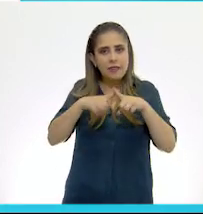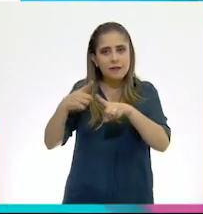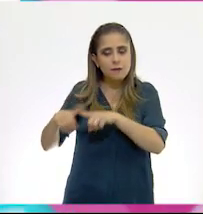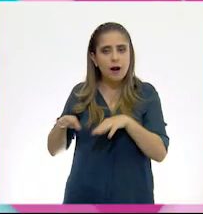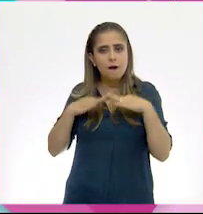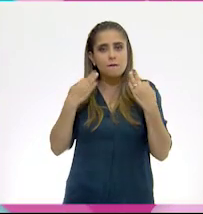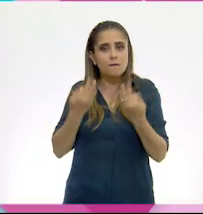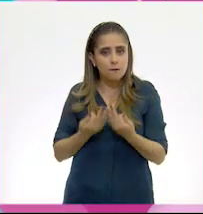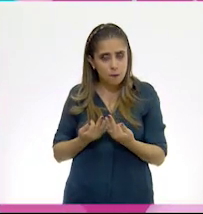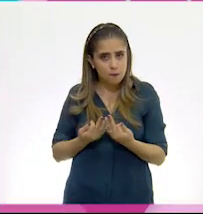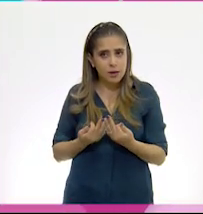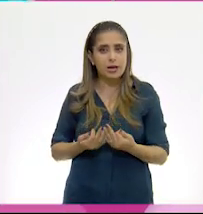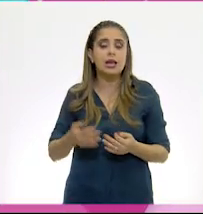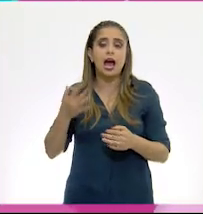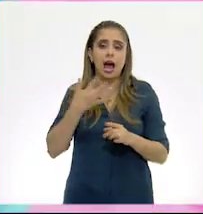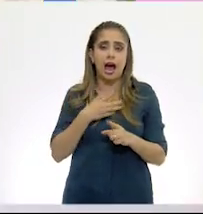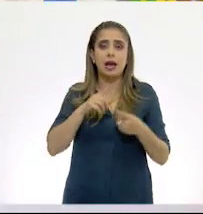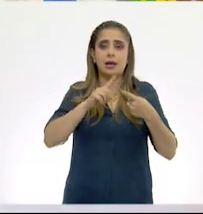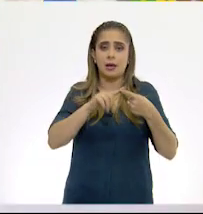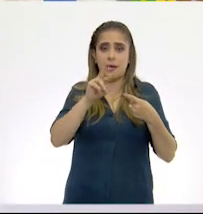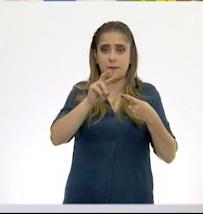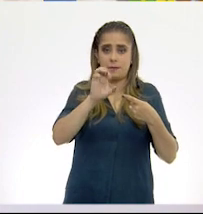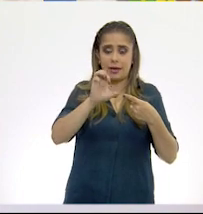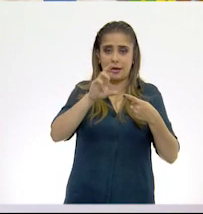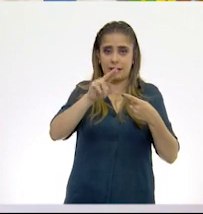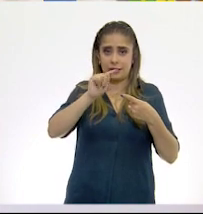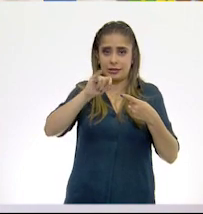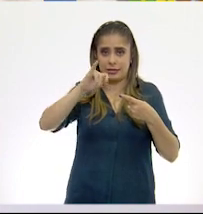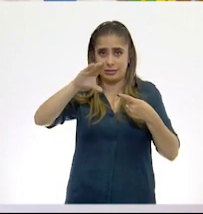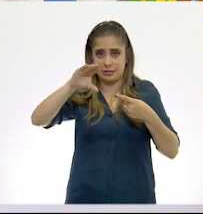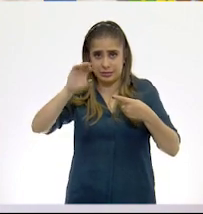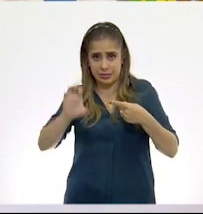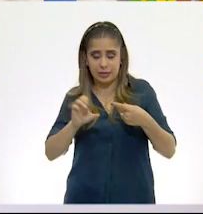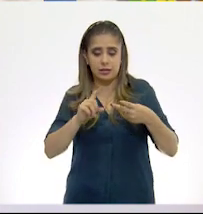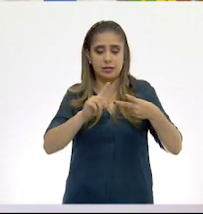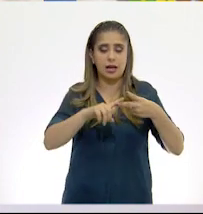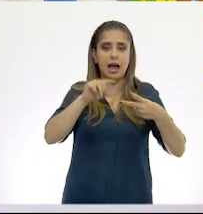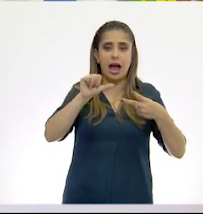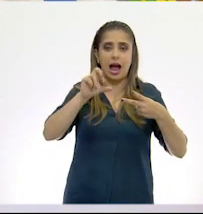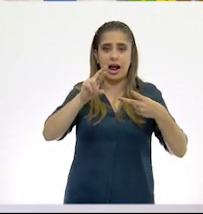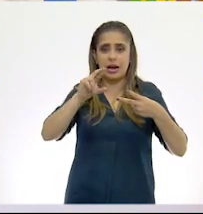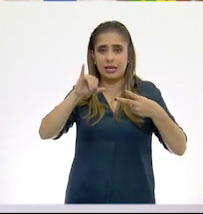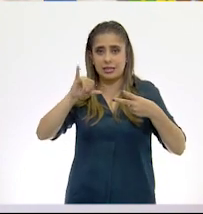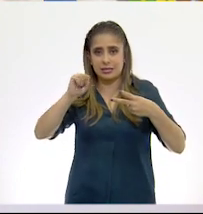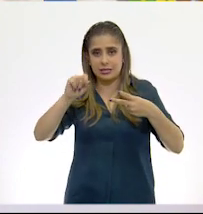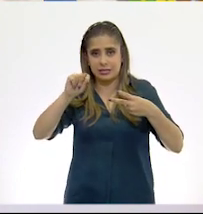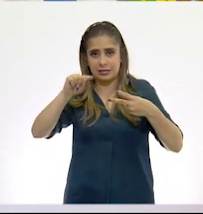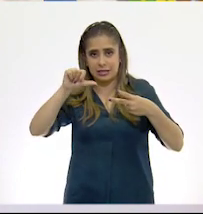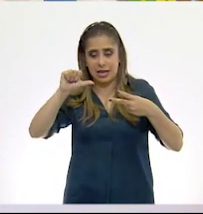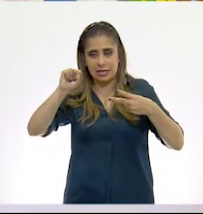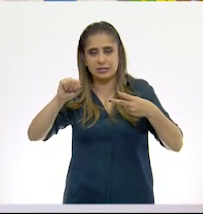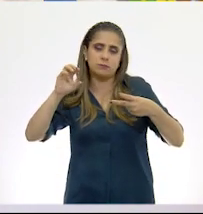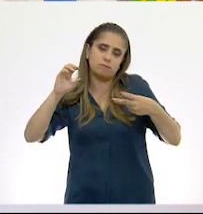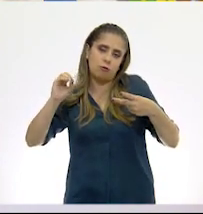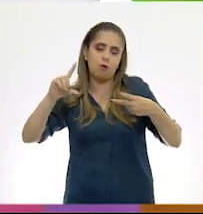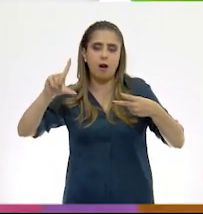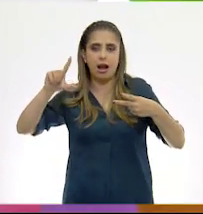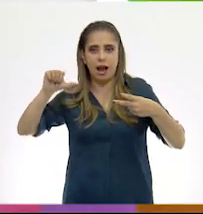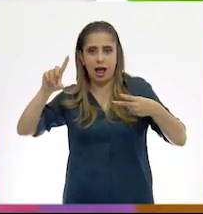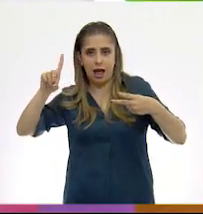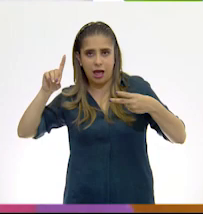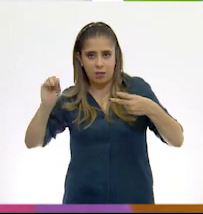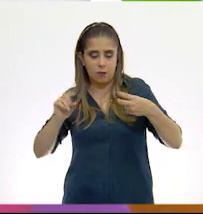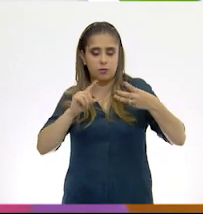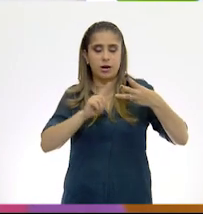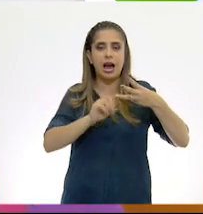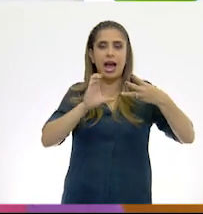Así es. Cómo son los vértices, cómo son las aristas y cómo son las caras, como vimos en la